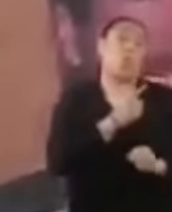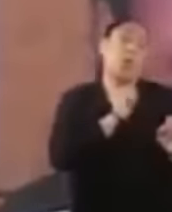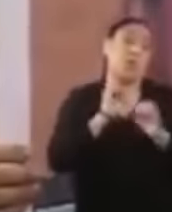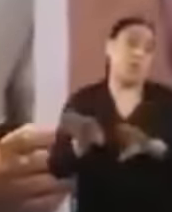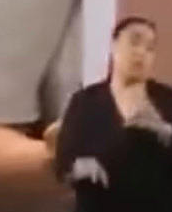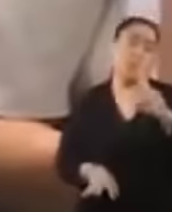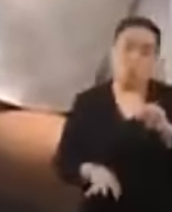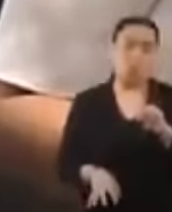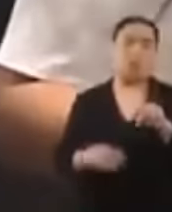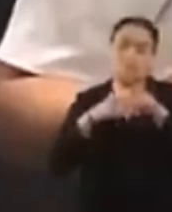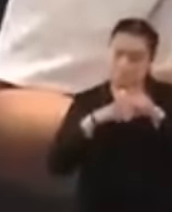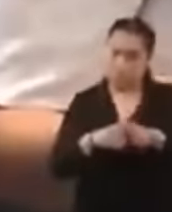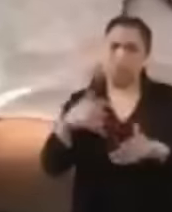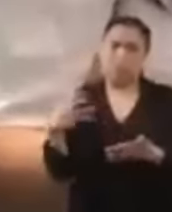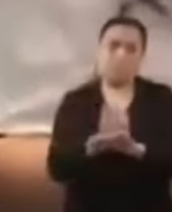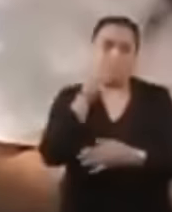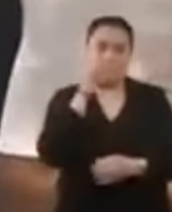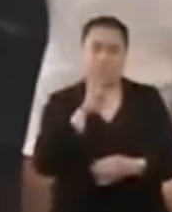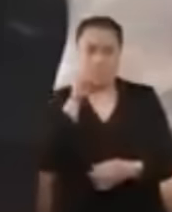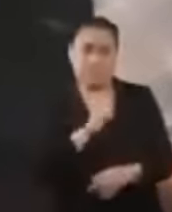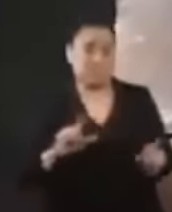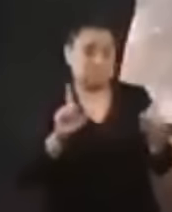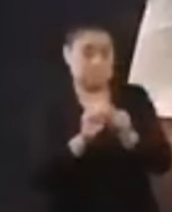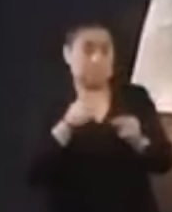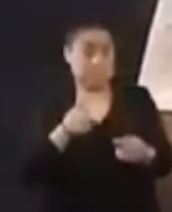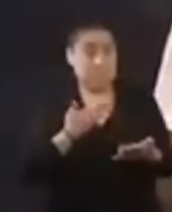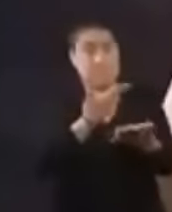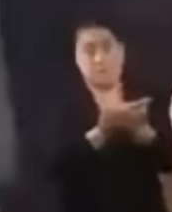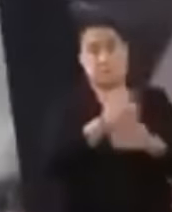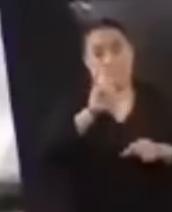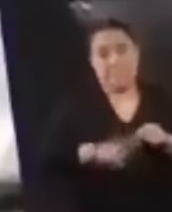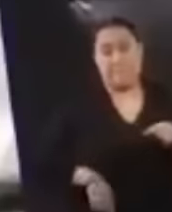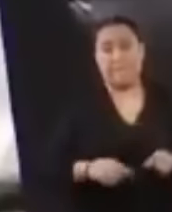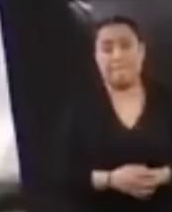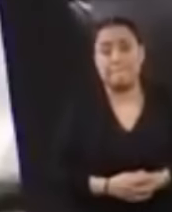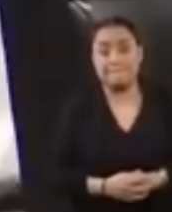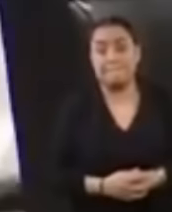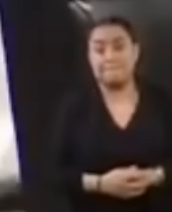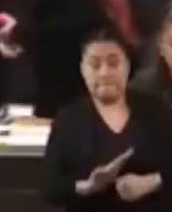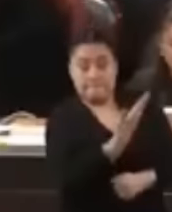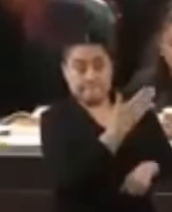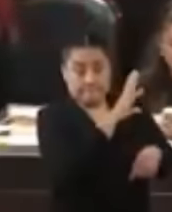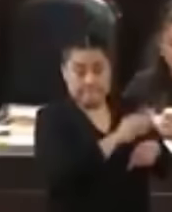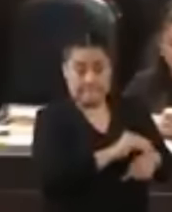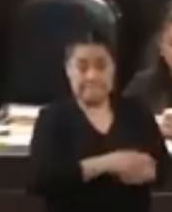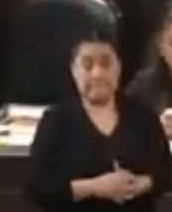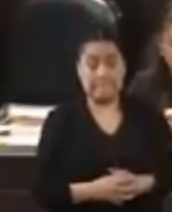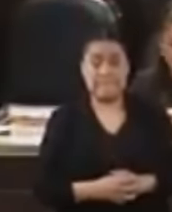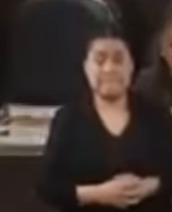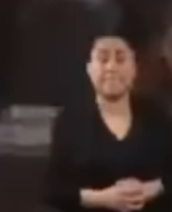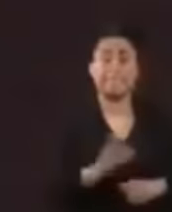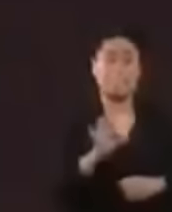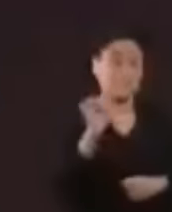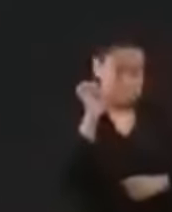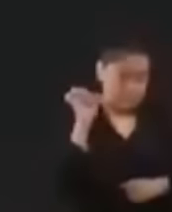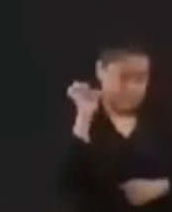tan Hasta la amable. Muchas victoria gracias. siempre. Es cuanto, y retiro mi reserva. No hay materia. Muchas gracias, diputada. El día de ayer y el día